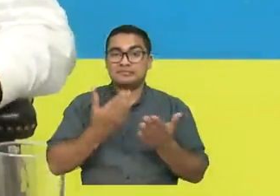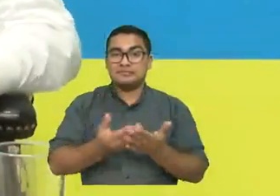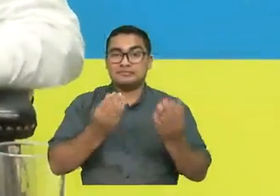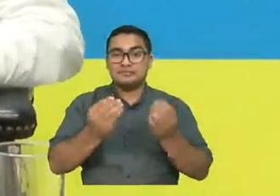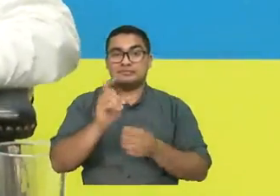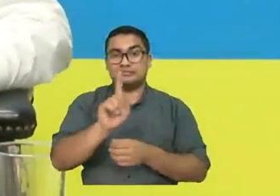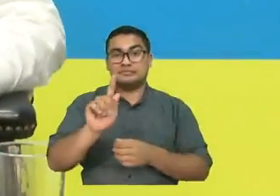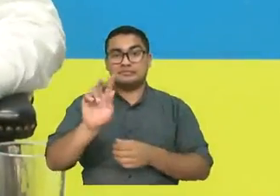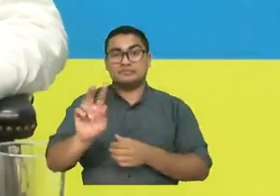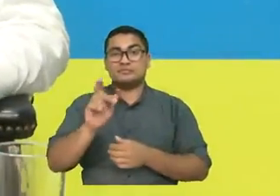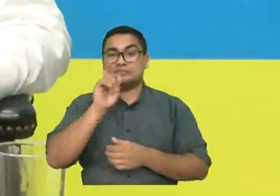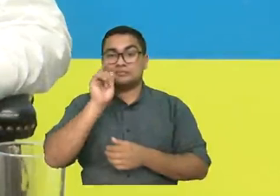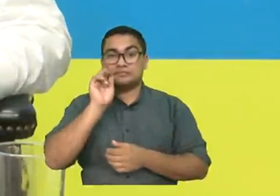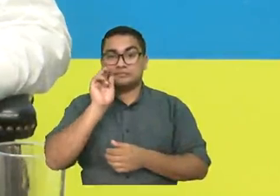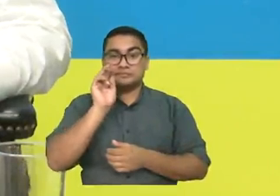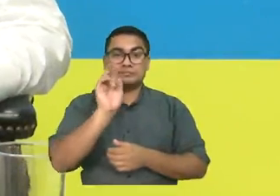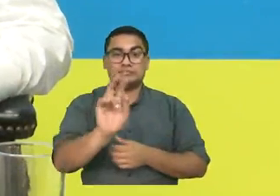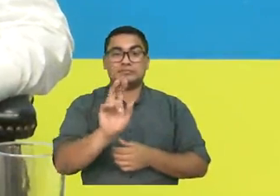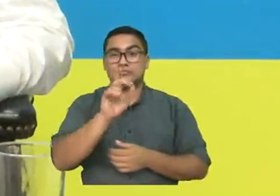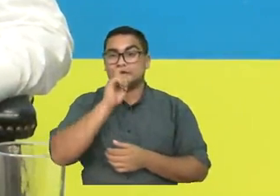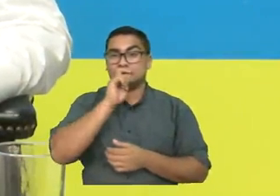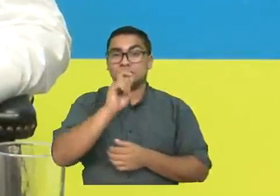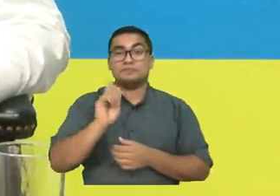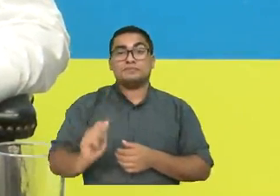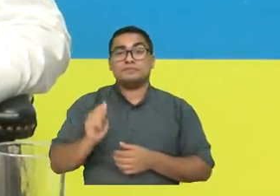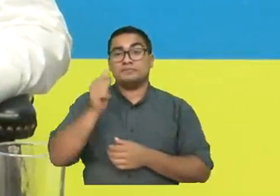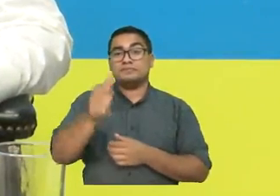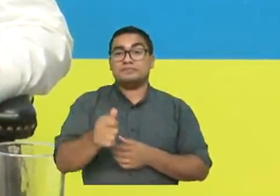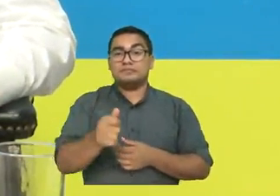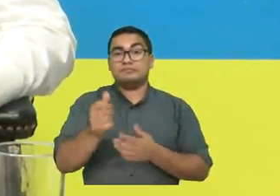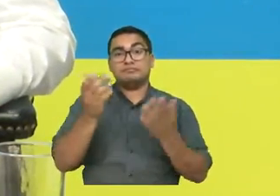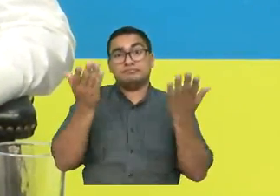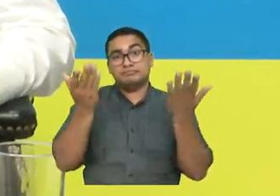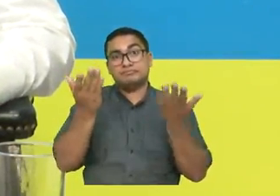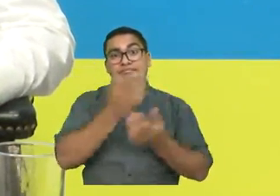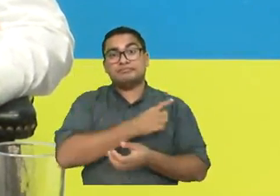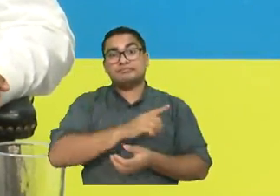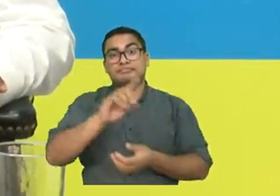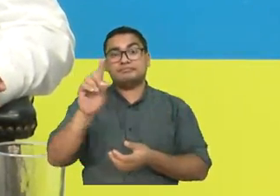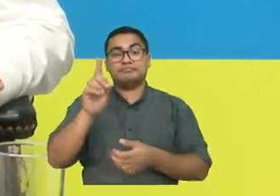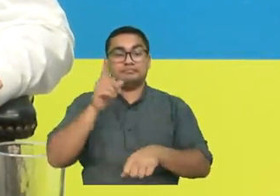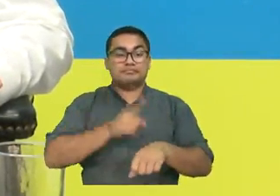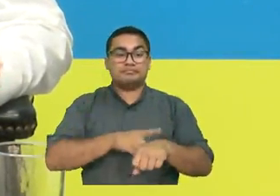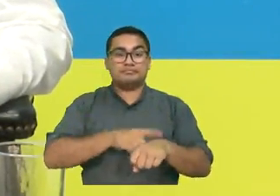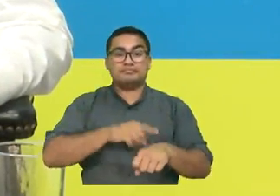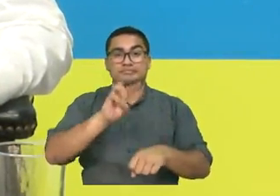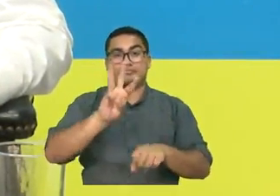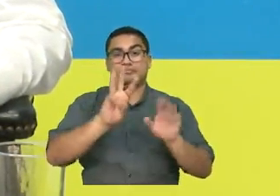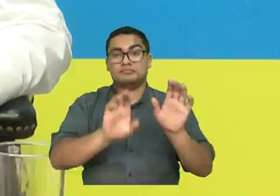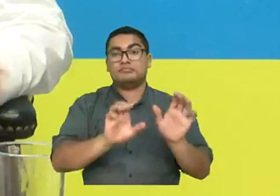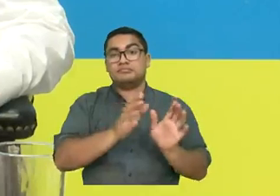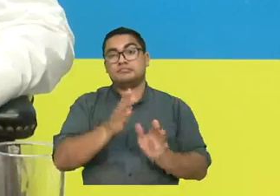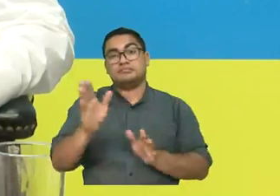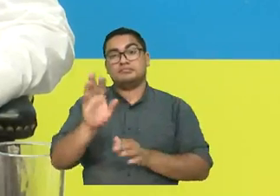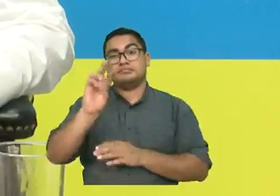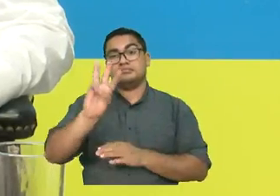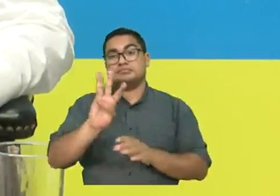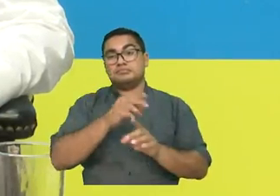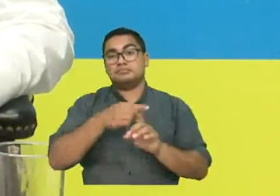amigos televidentes, por su sintonía. Le esperamos el día de mañana, si Dios así lo permite, a partir de las 3 de la tarde, a las 3 y media,